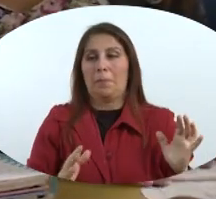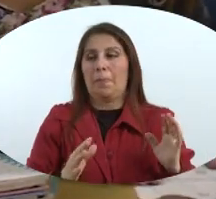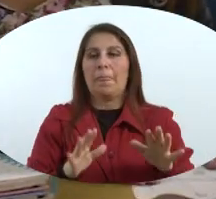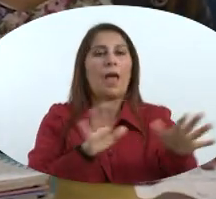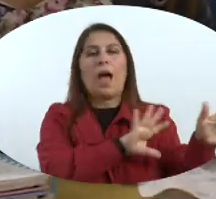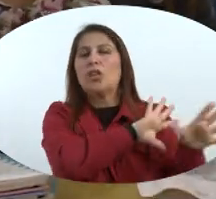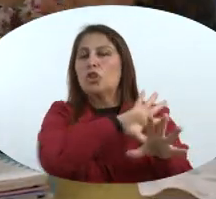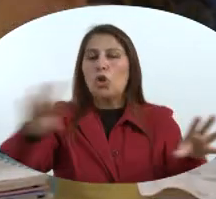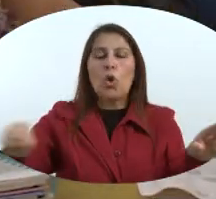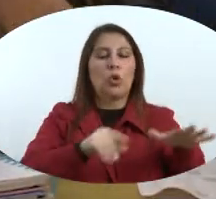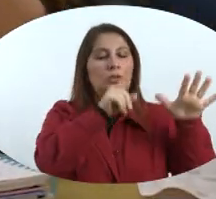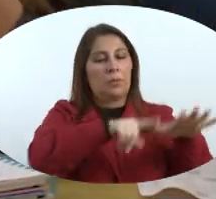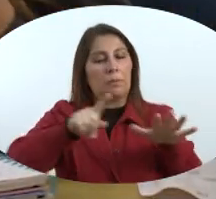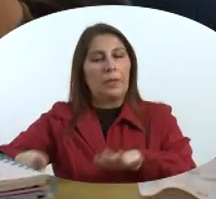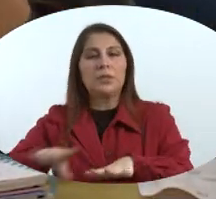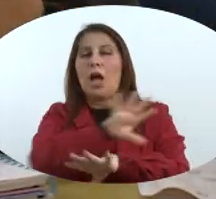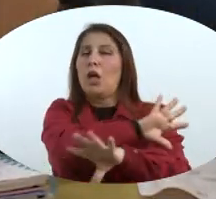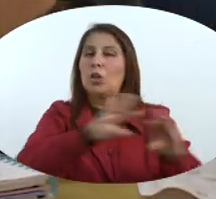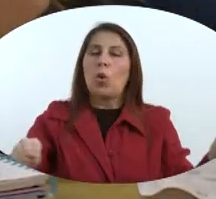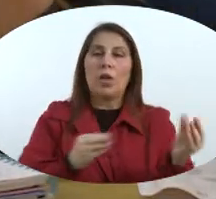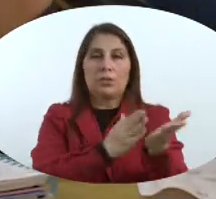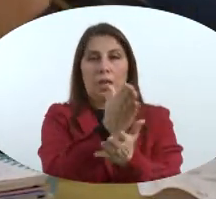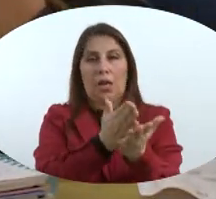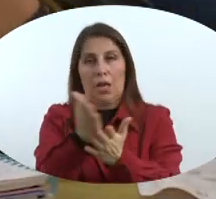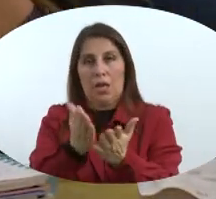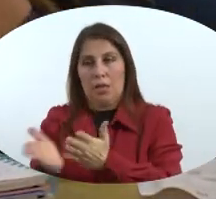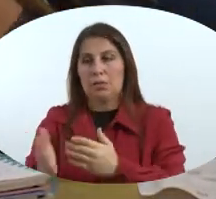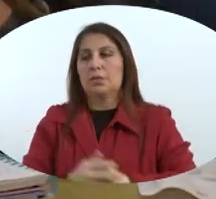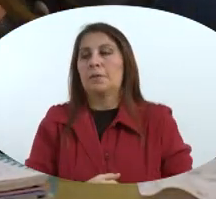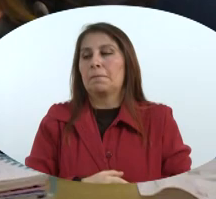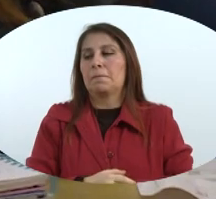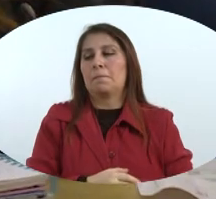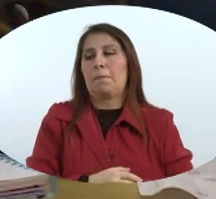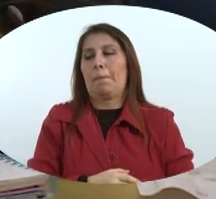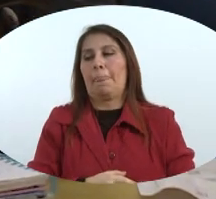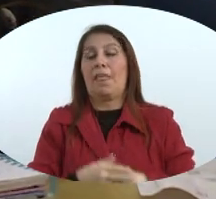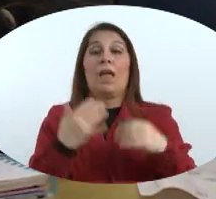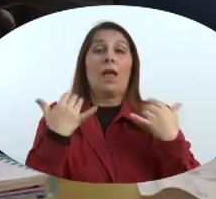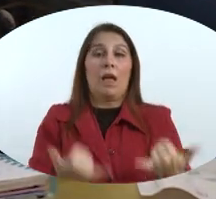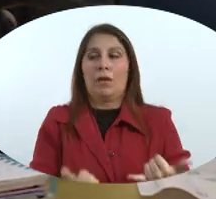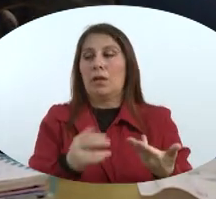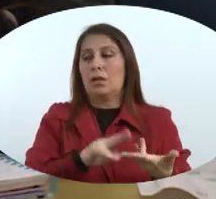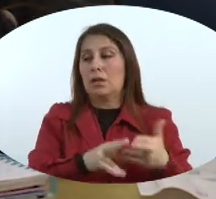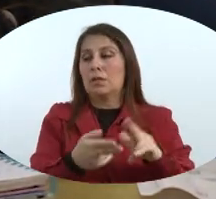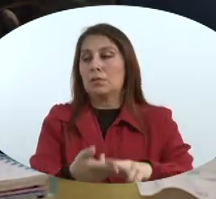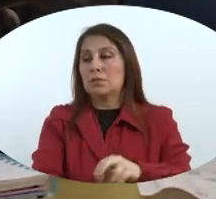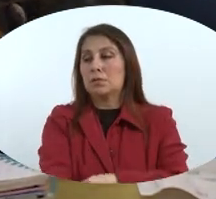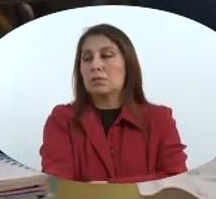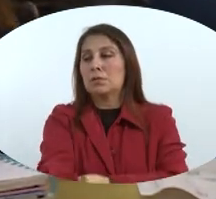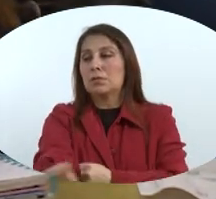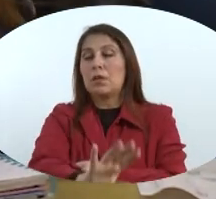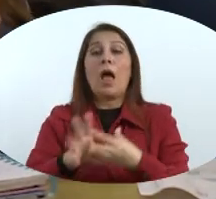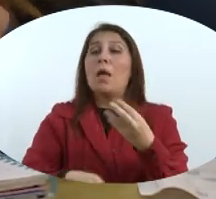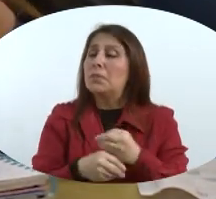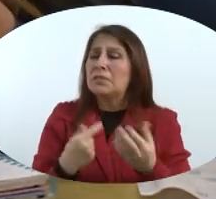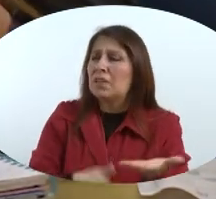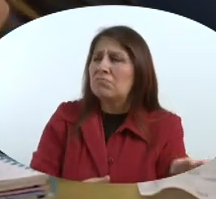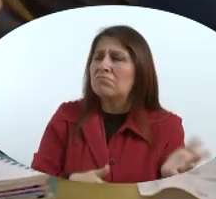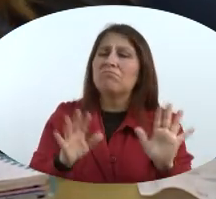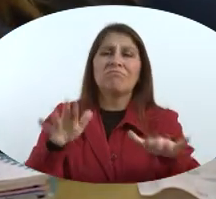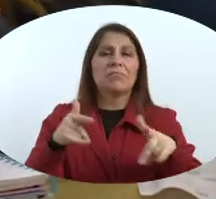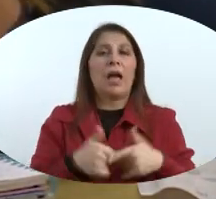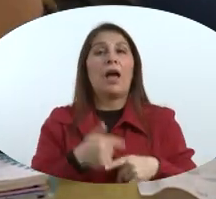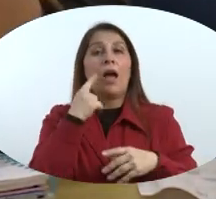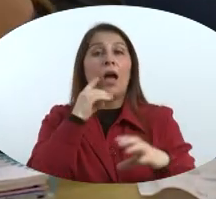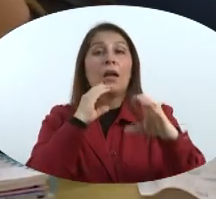y van a todos los semestre ya todas las carreras es que yo para complementar un poco lo dice cat ahora respecto a lo que quieres completar y demás